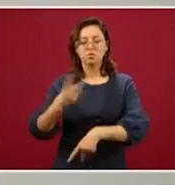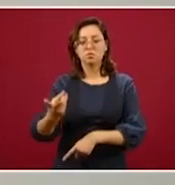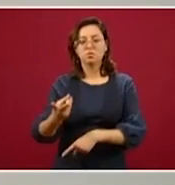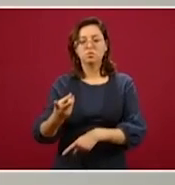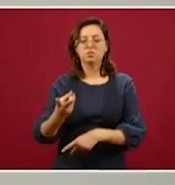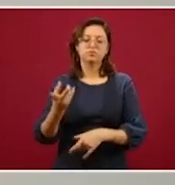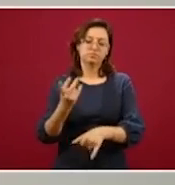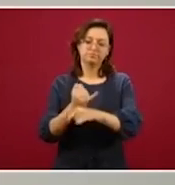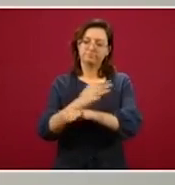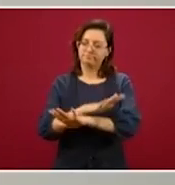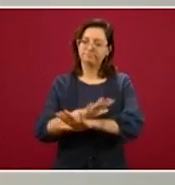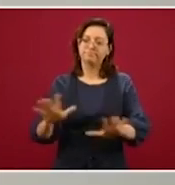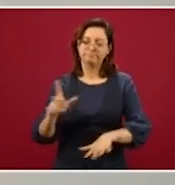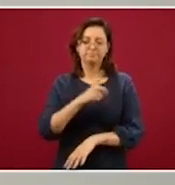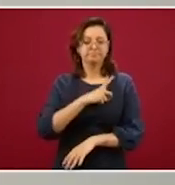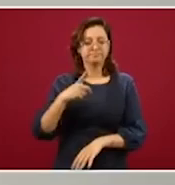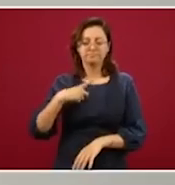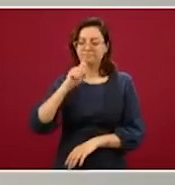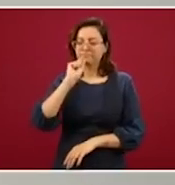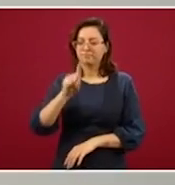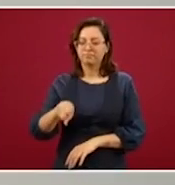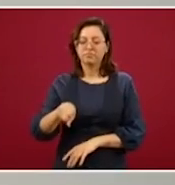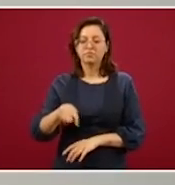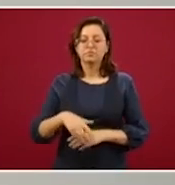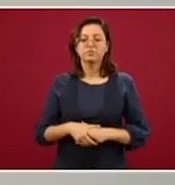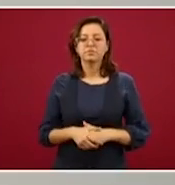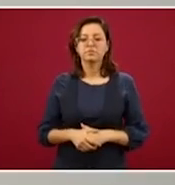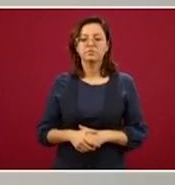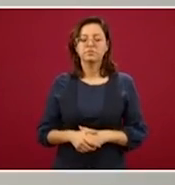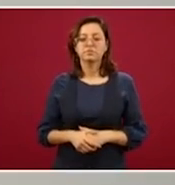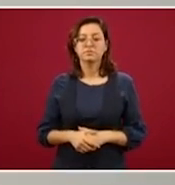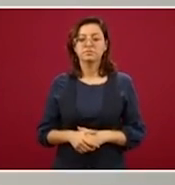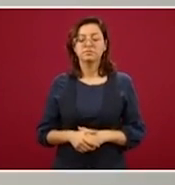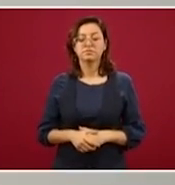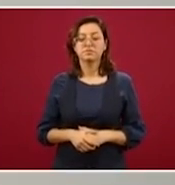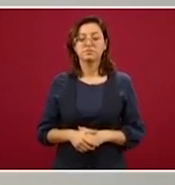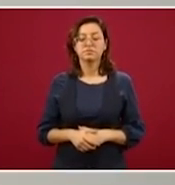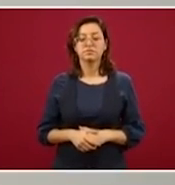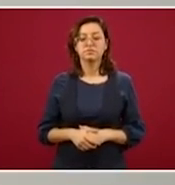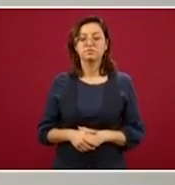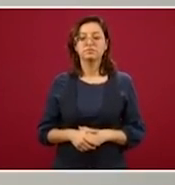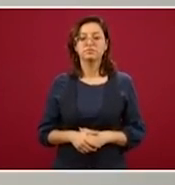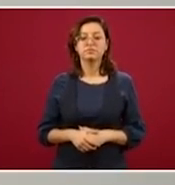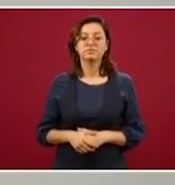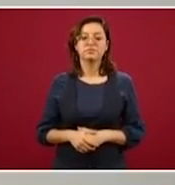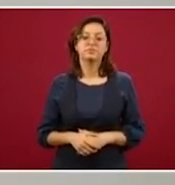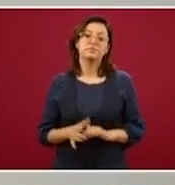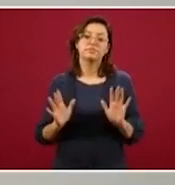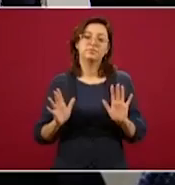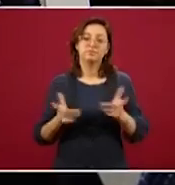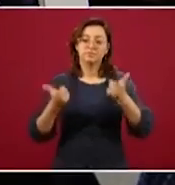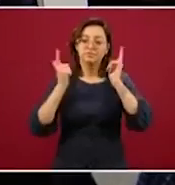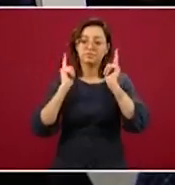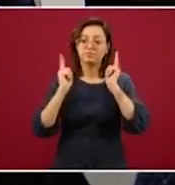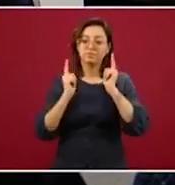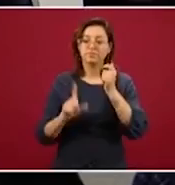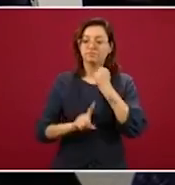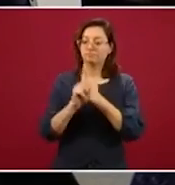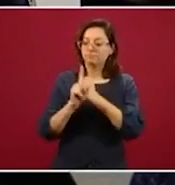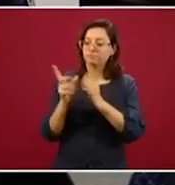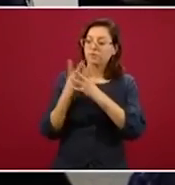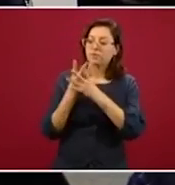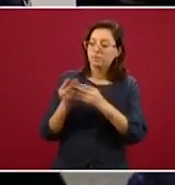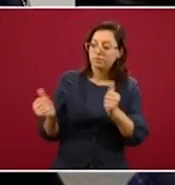tengo que informar sobre ese tema. Espero que ya para entonces esté resuelto el